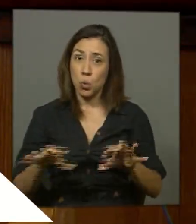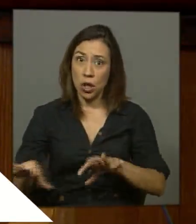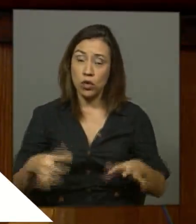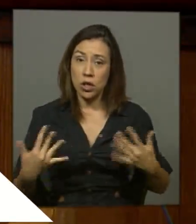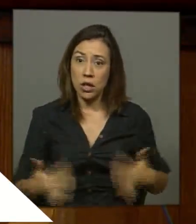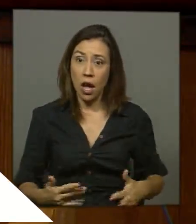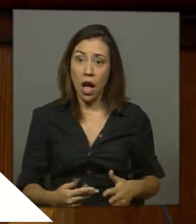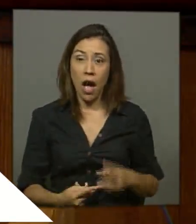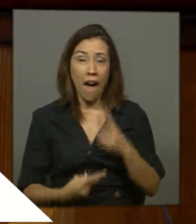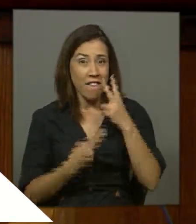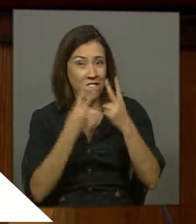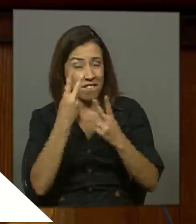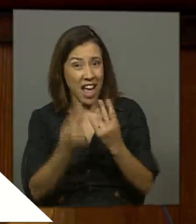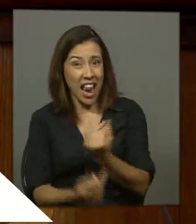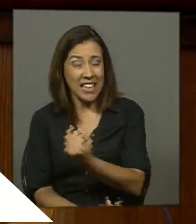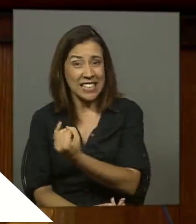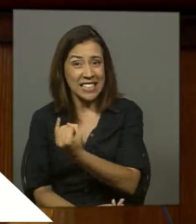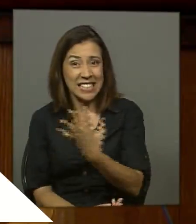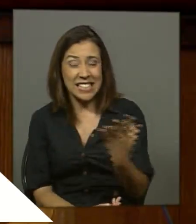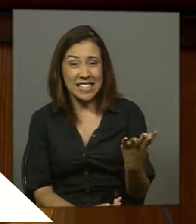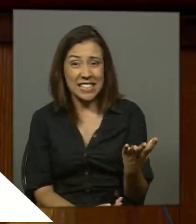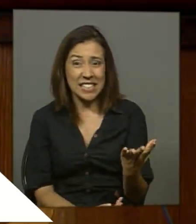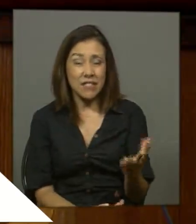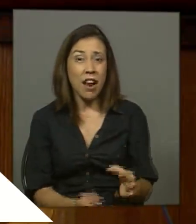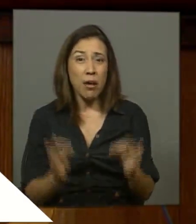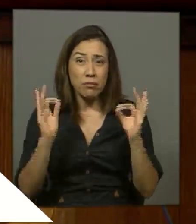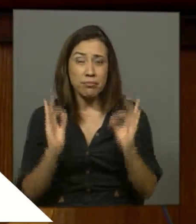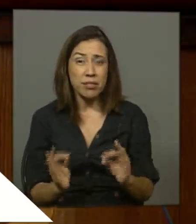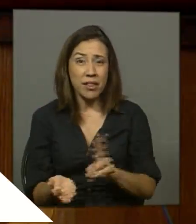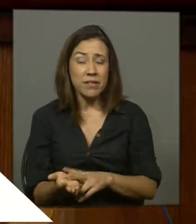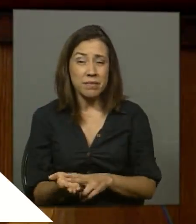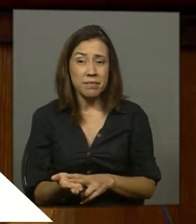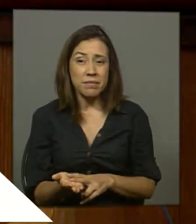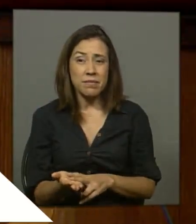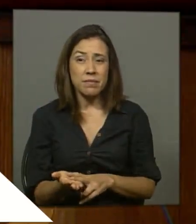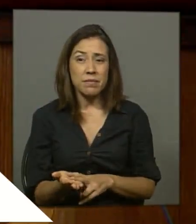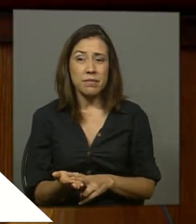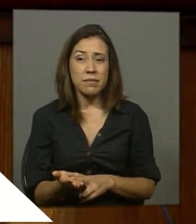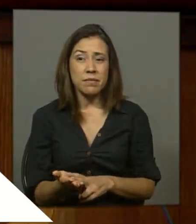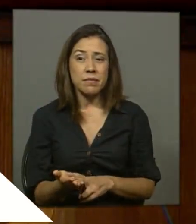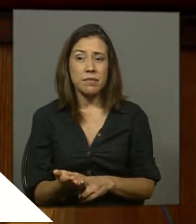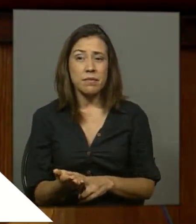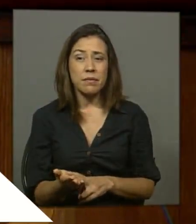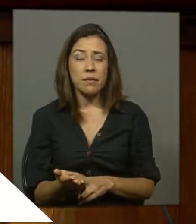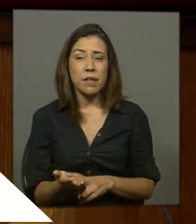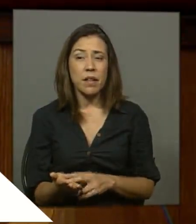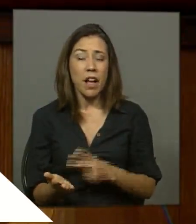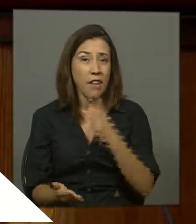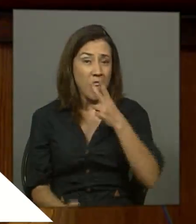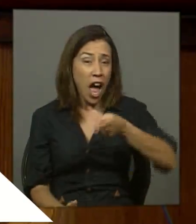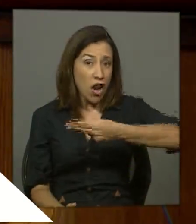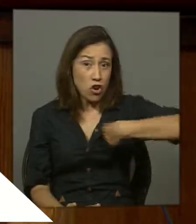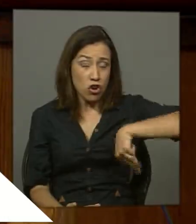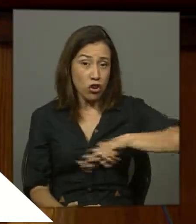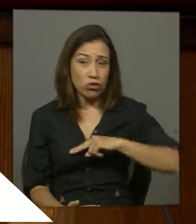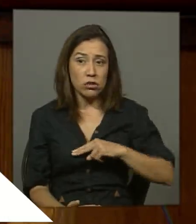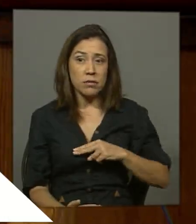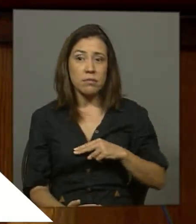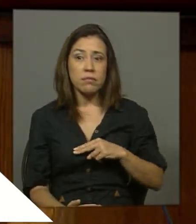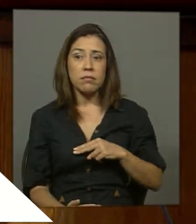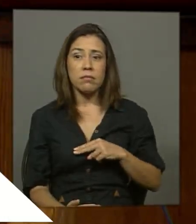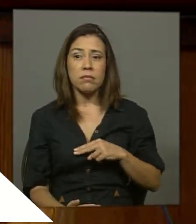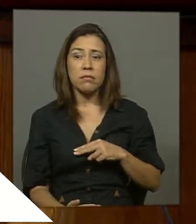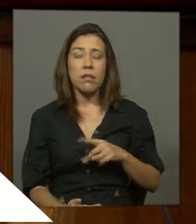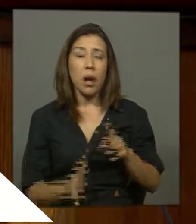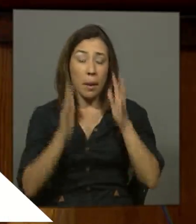vea vea las cifras las cifras oficiales vea las cifras y y véanos a nosotros mismos el hecho